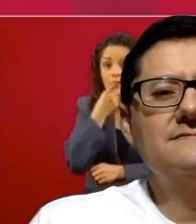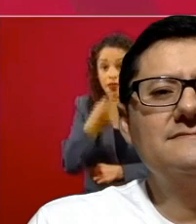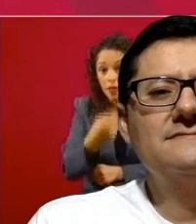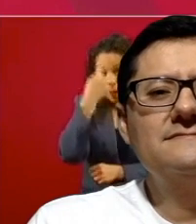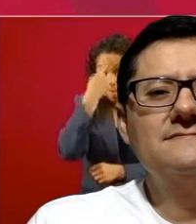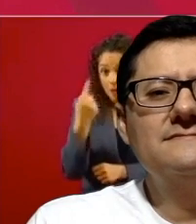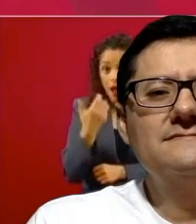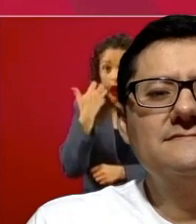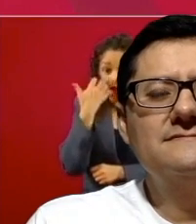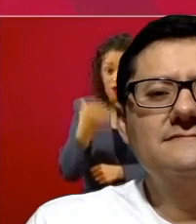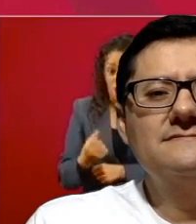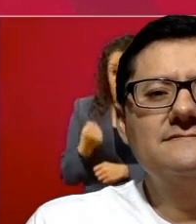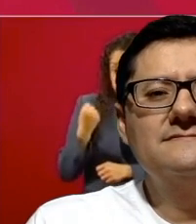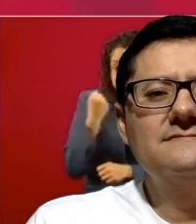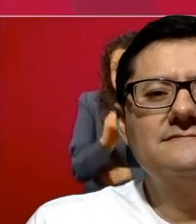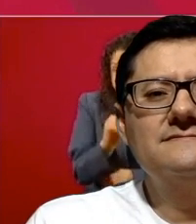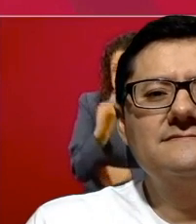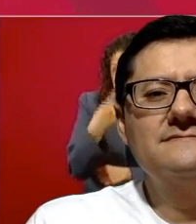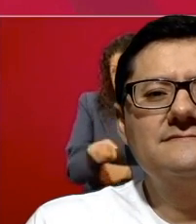imponer nada